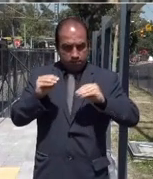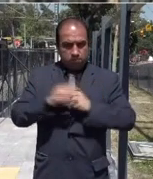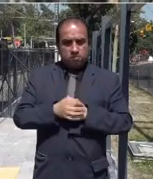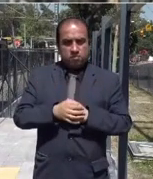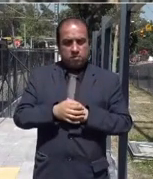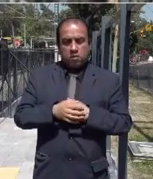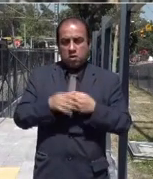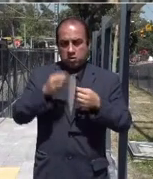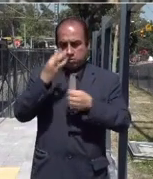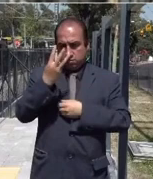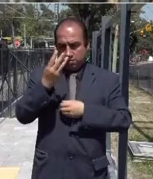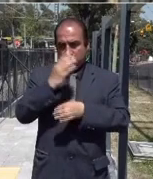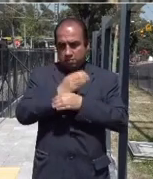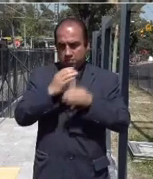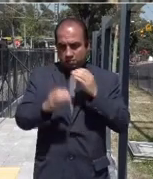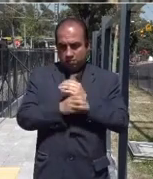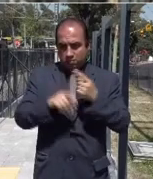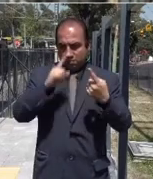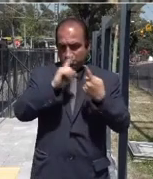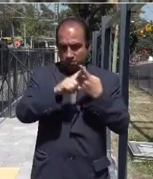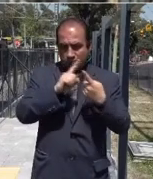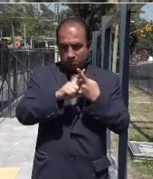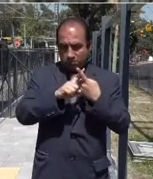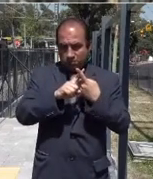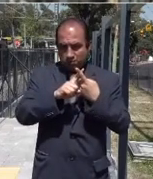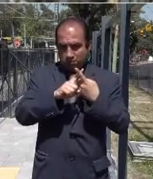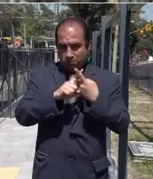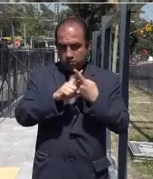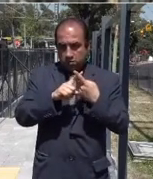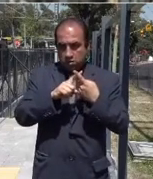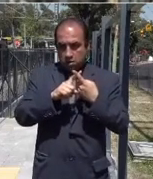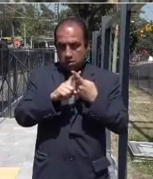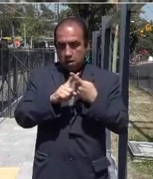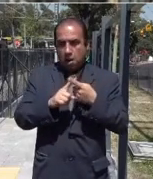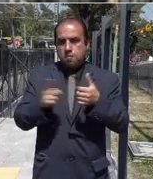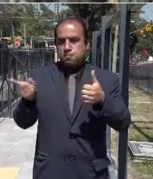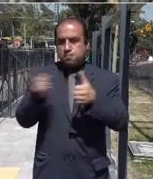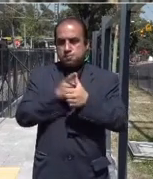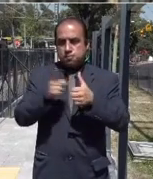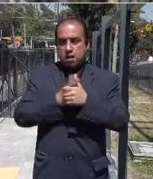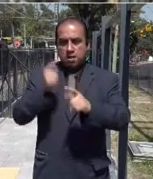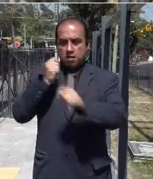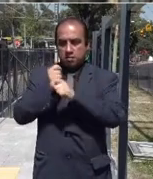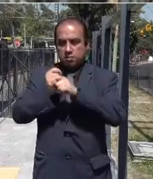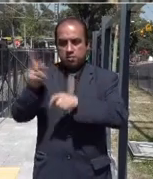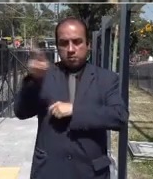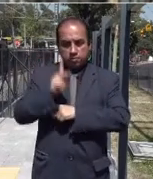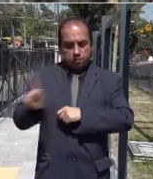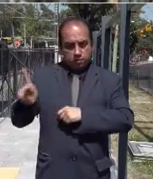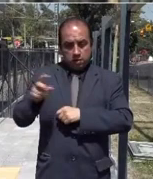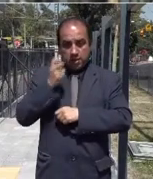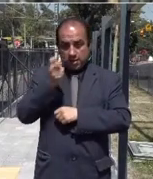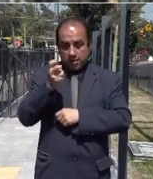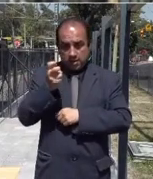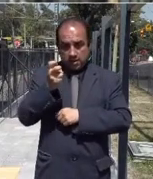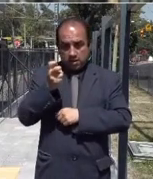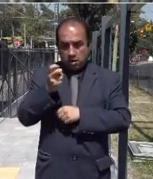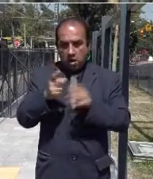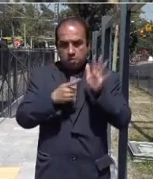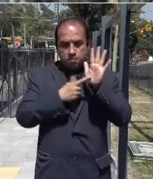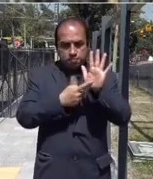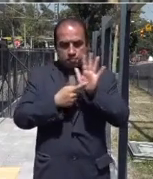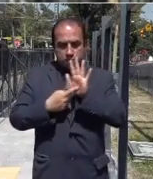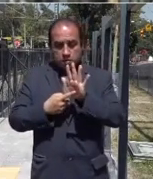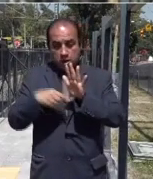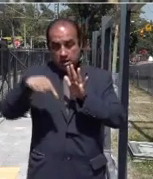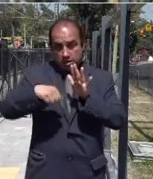3 cosas. 1, la prioridad es el transporte público Y eso se ha ido demostrando en estos